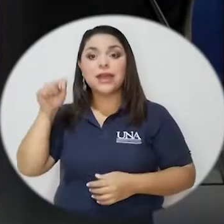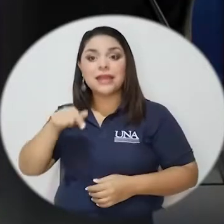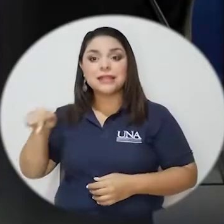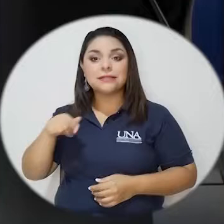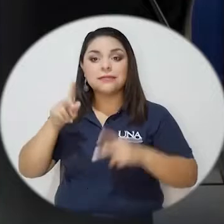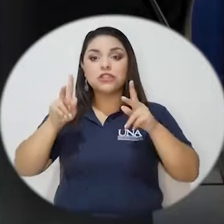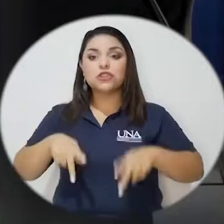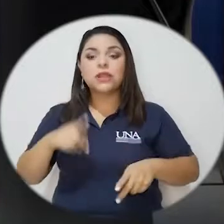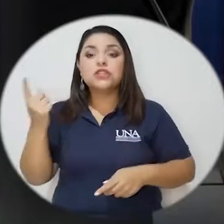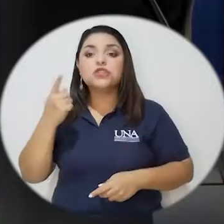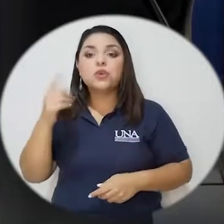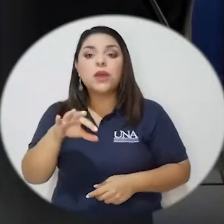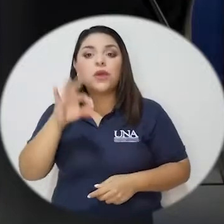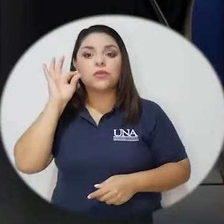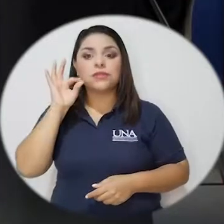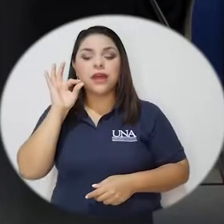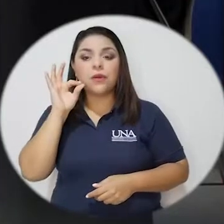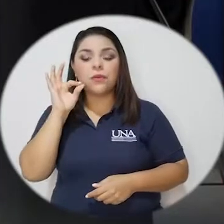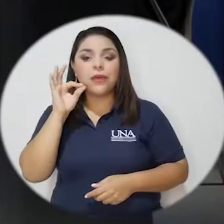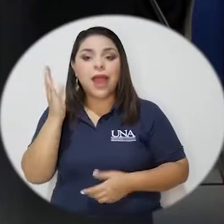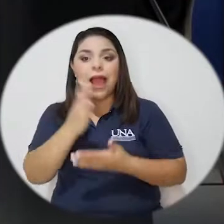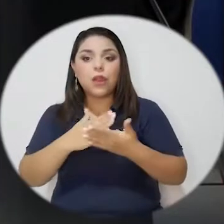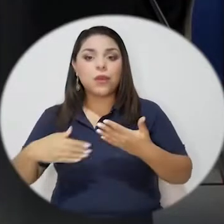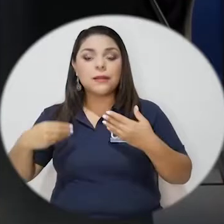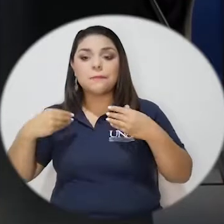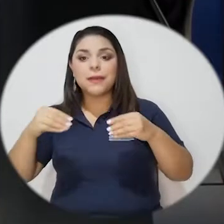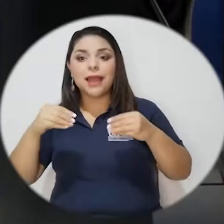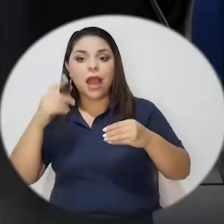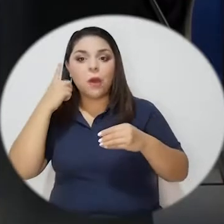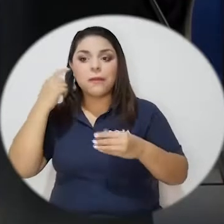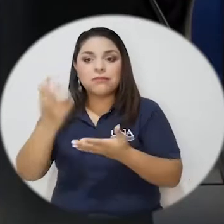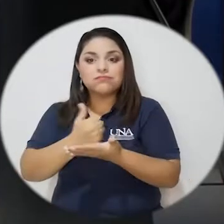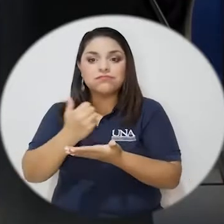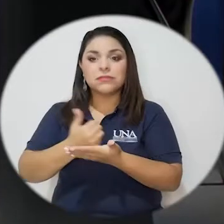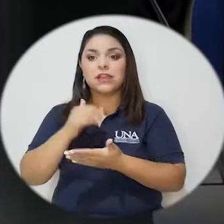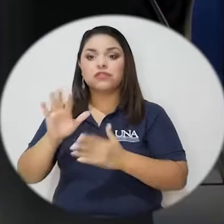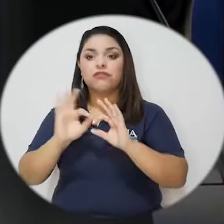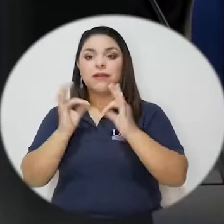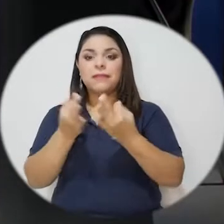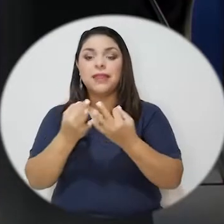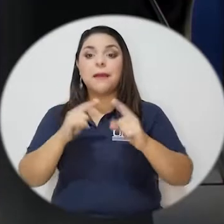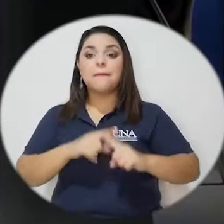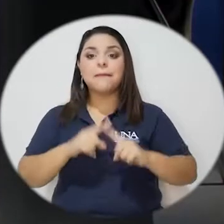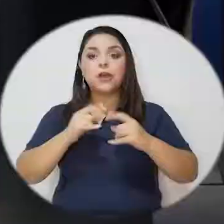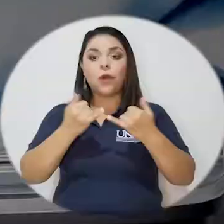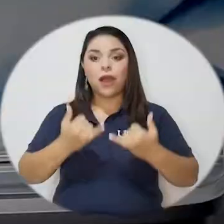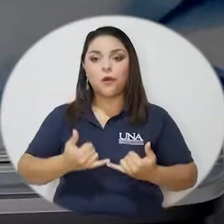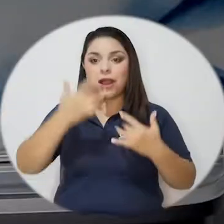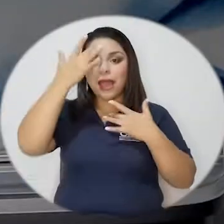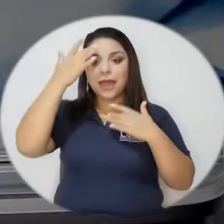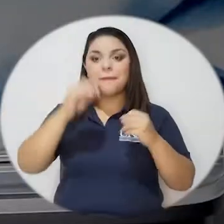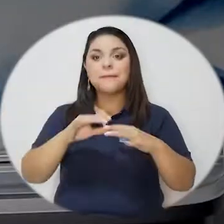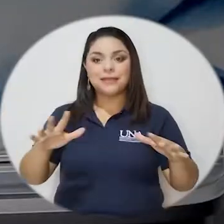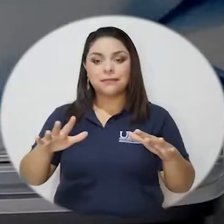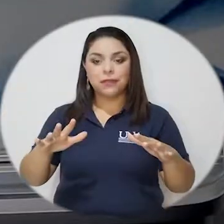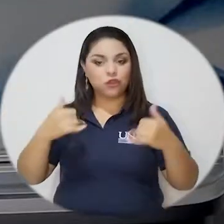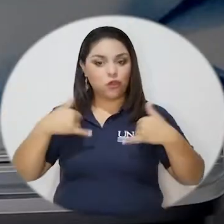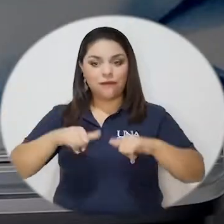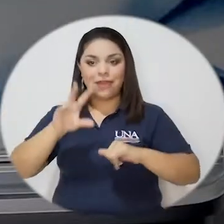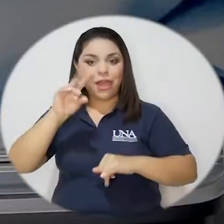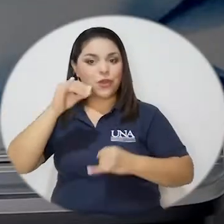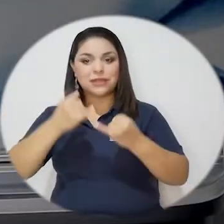nicho de mercado para generar ingresos para sus familias. Pero ahora en el periodo pandemia, pues todavía estamos en la pandemia, estamos caminando, no, ya terminado.